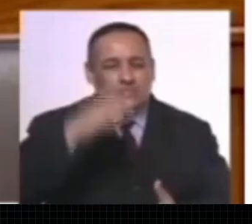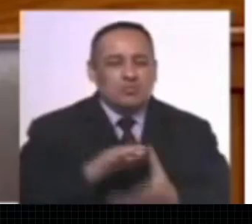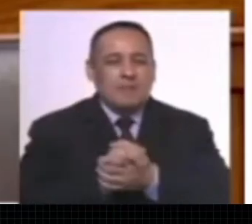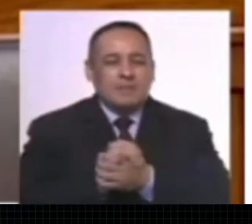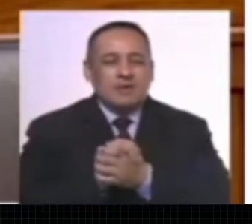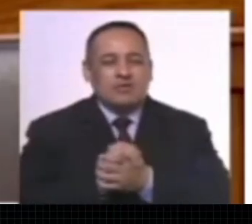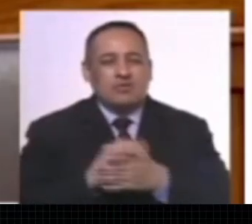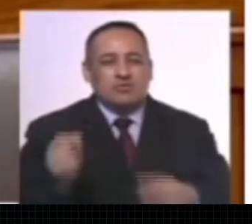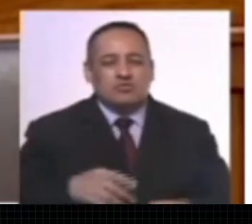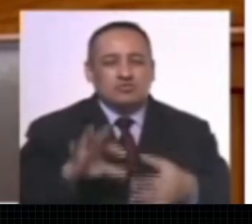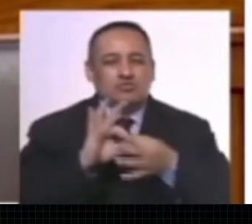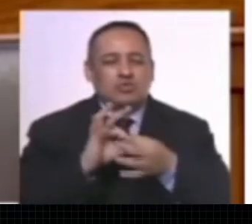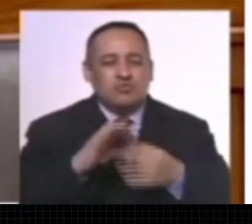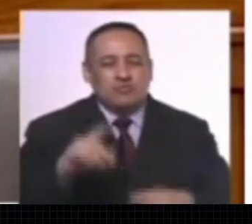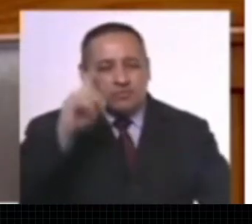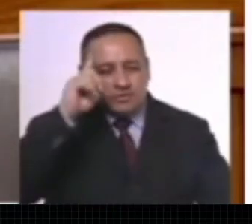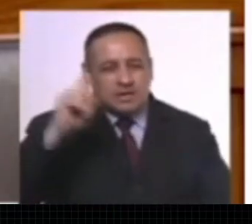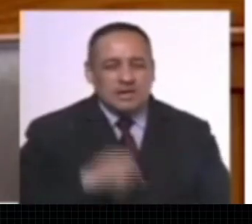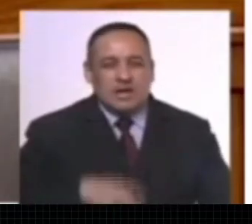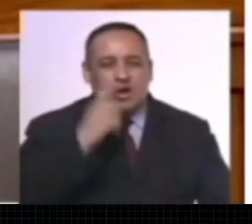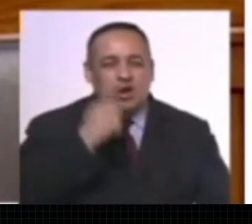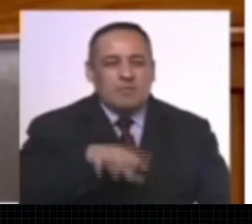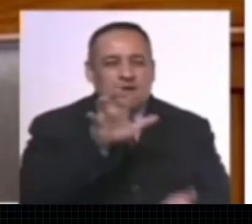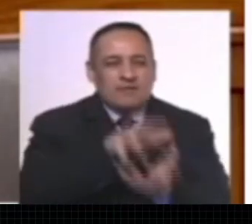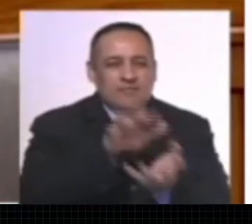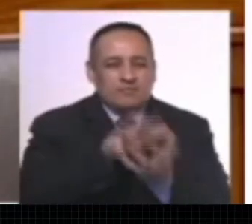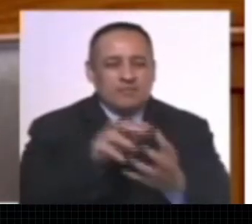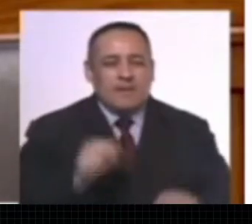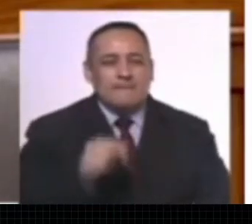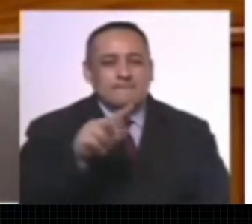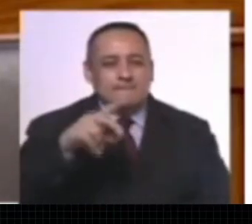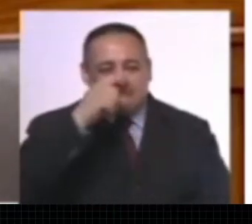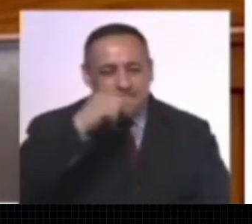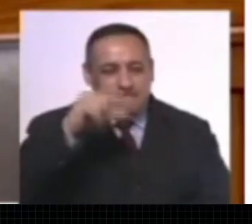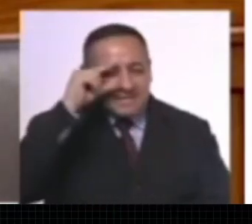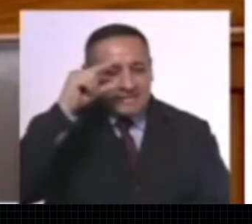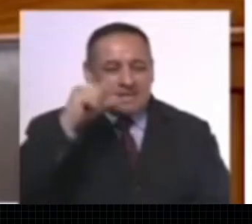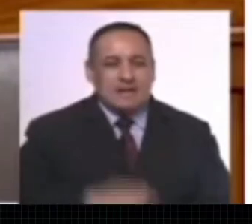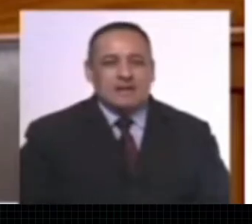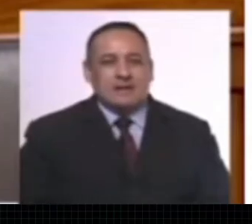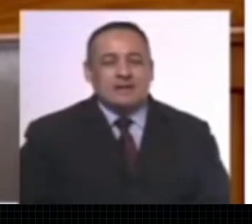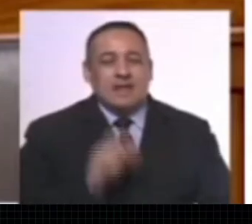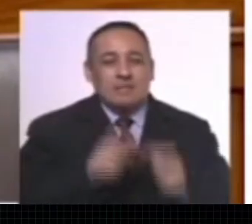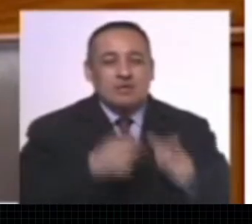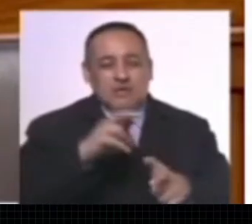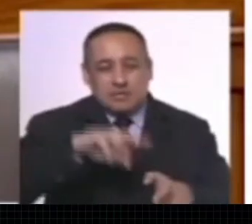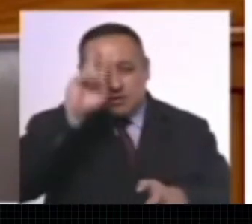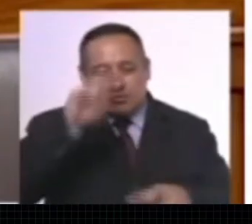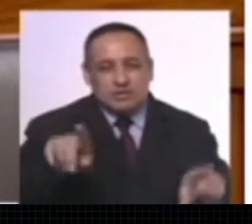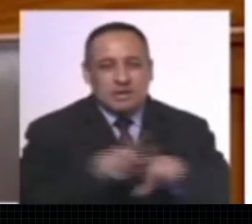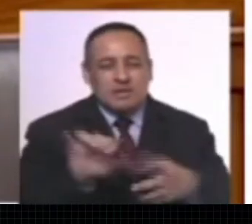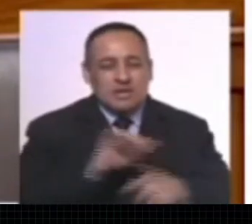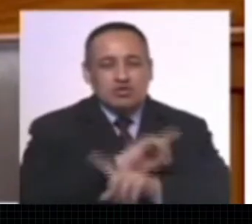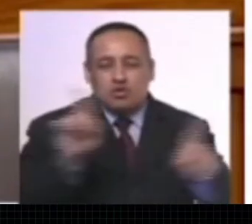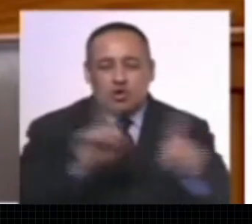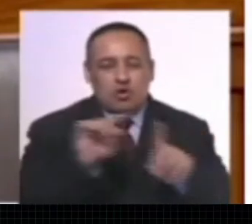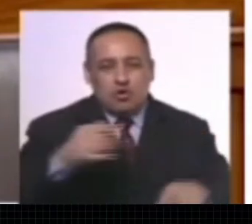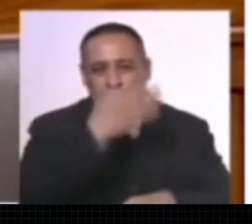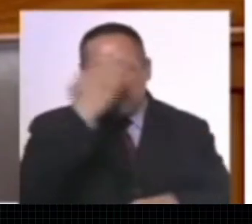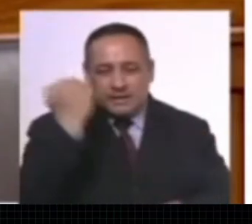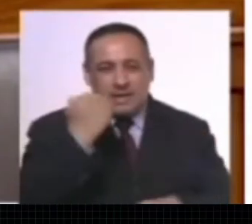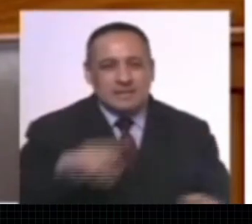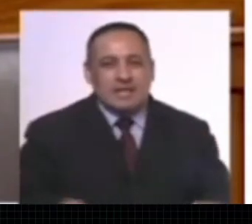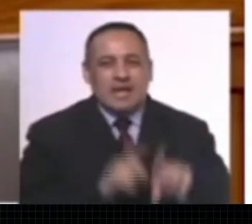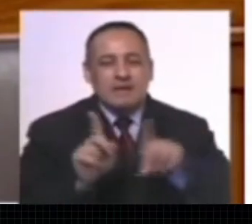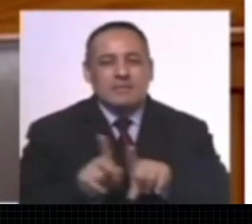amiguito, socio fundador, el Lagarto Vizcarra. El pueblo peruano no olvidará